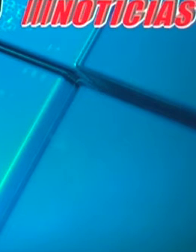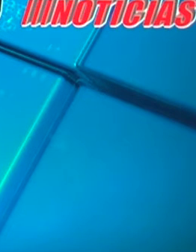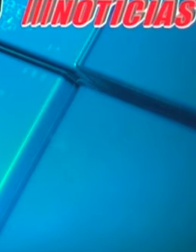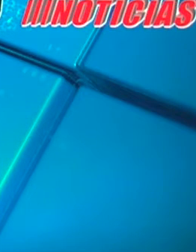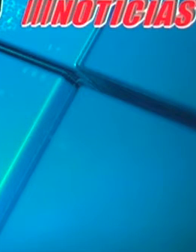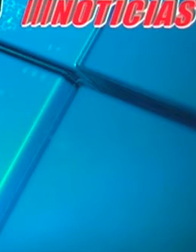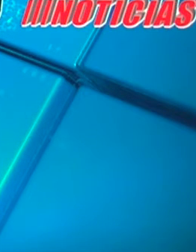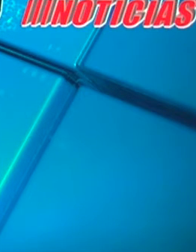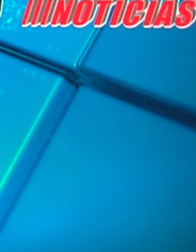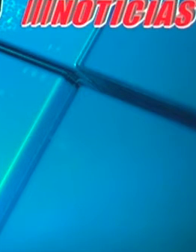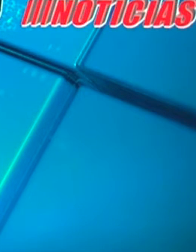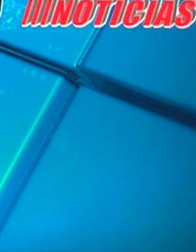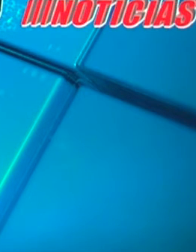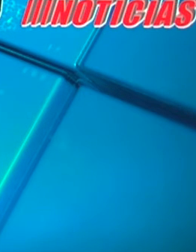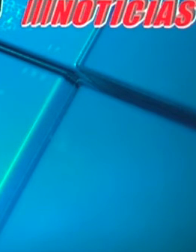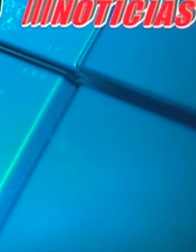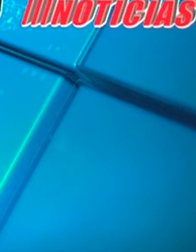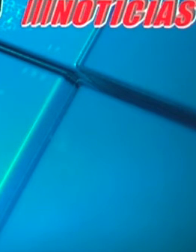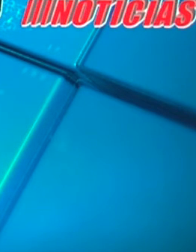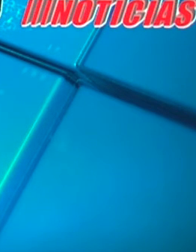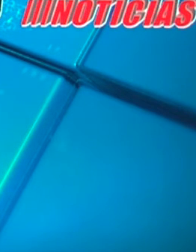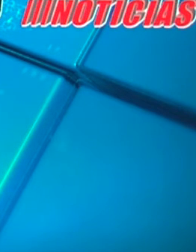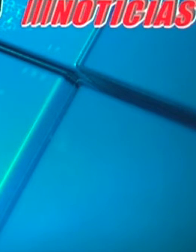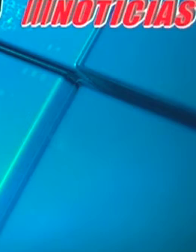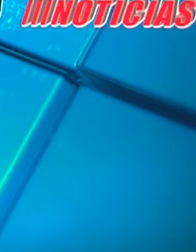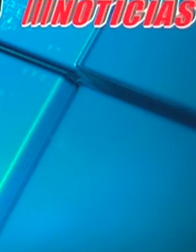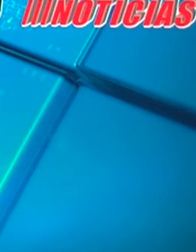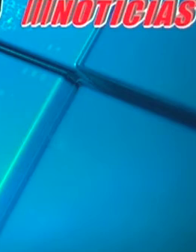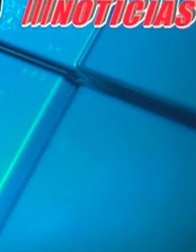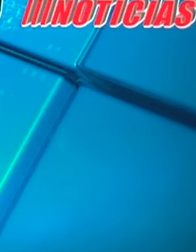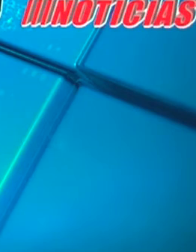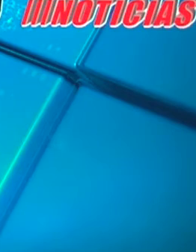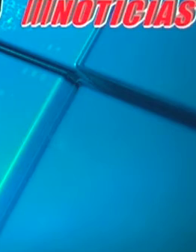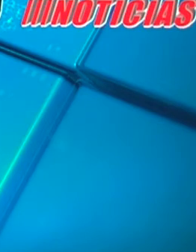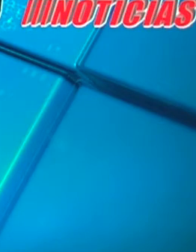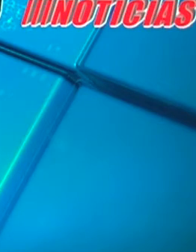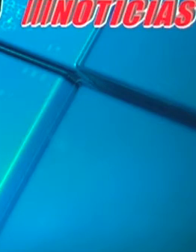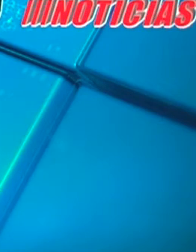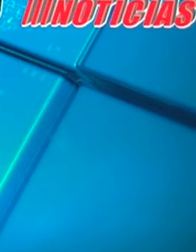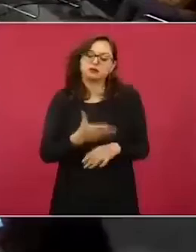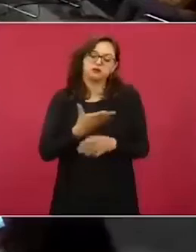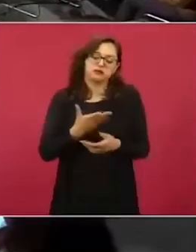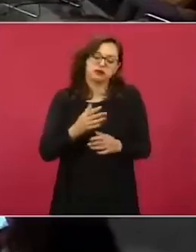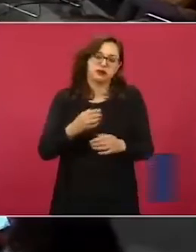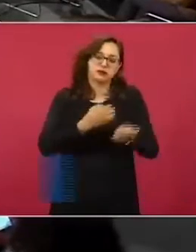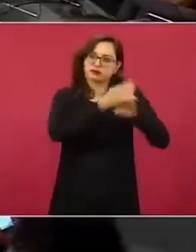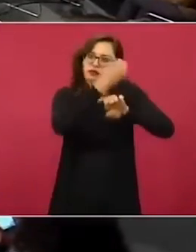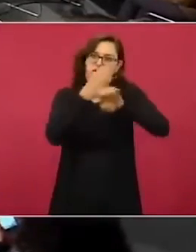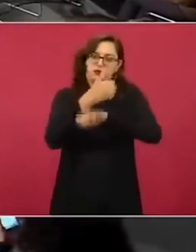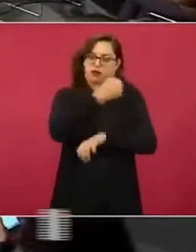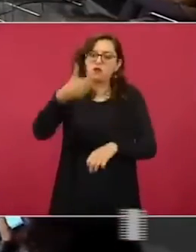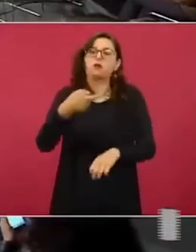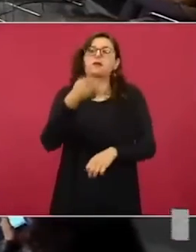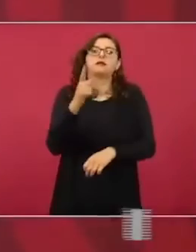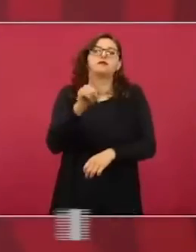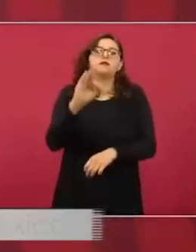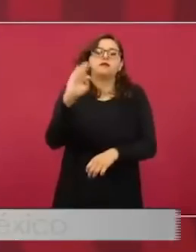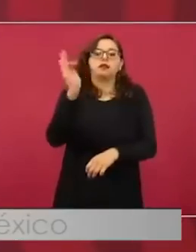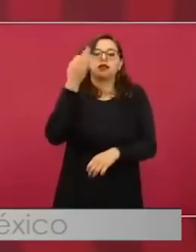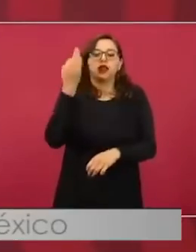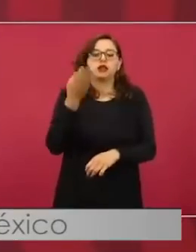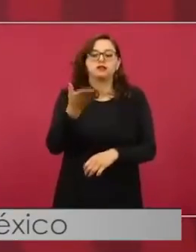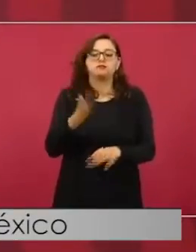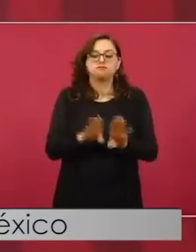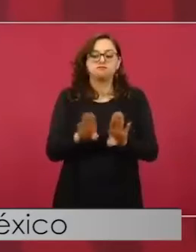dice que ya se pasaron y las urge a volver a clases presenciales. El problema que tenemos es que